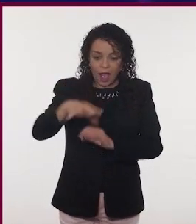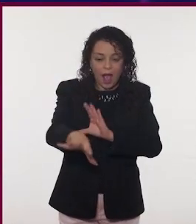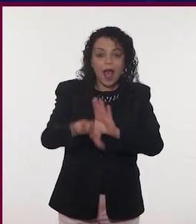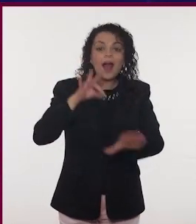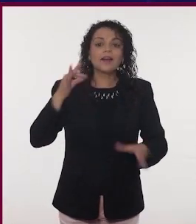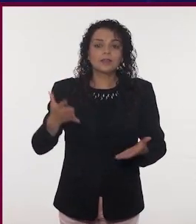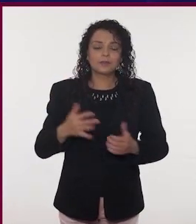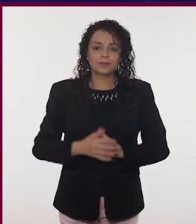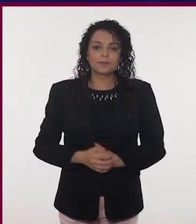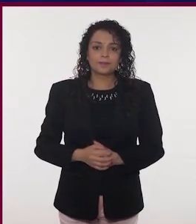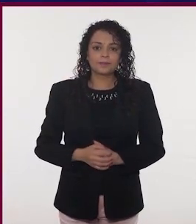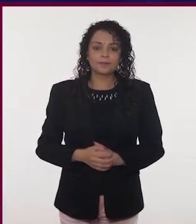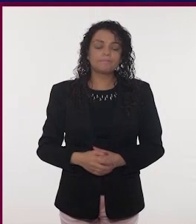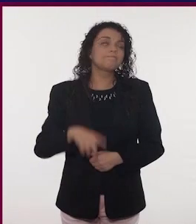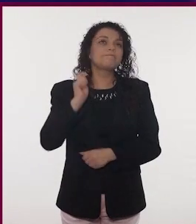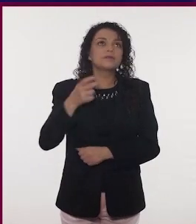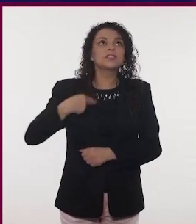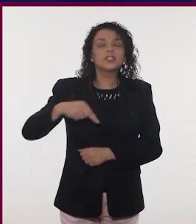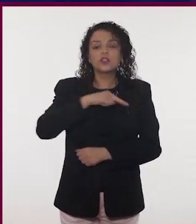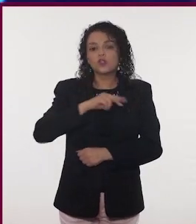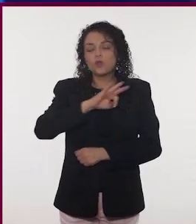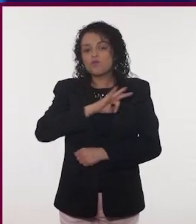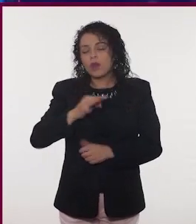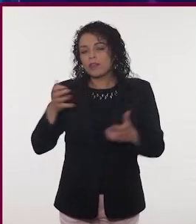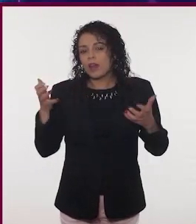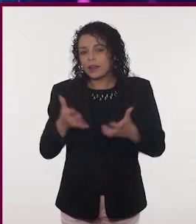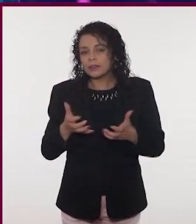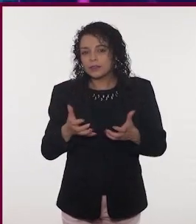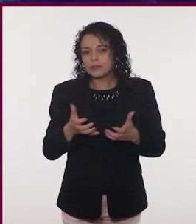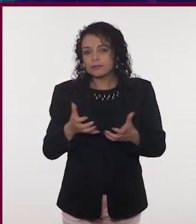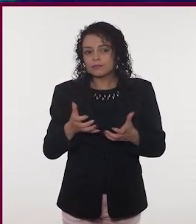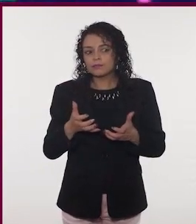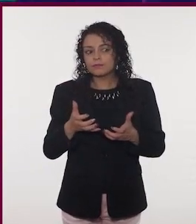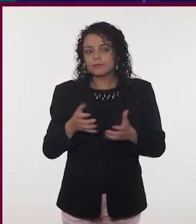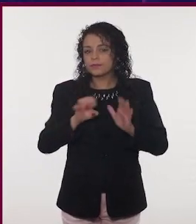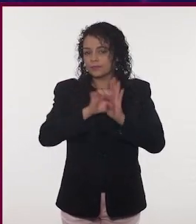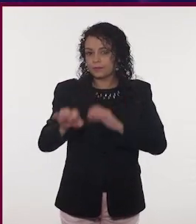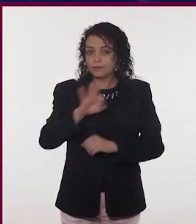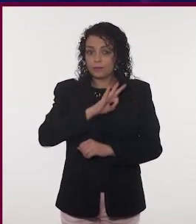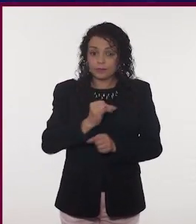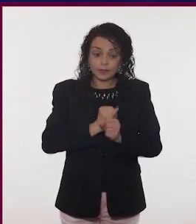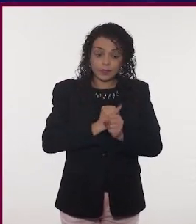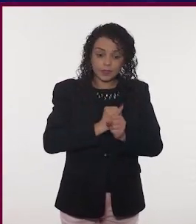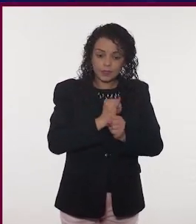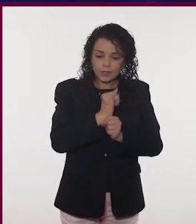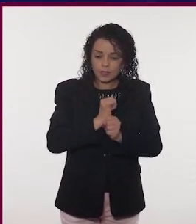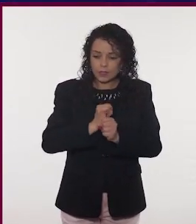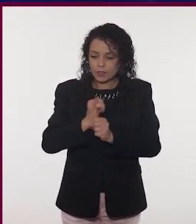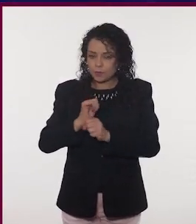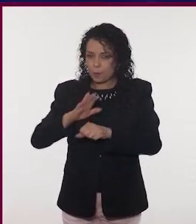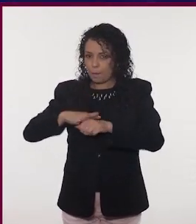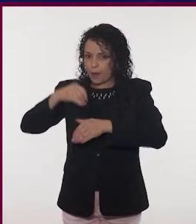saber qué podemos hacer, uno de ellos es investigar, averiguar,